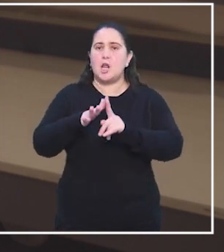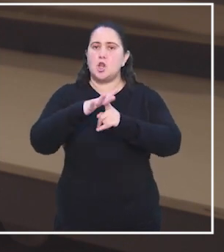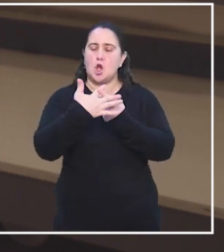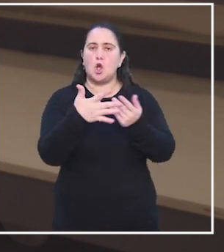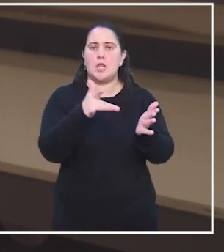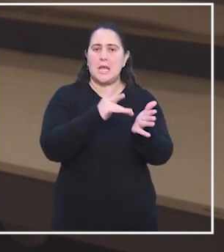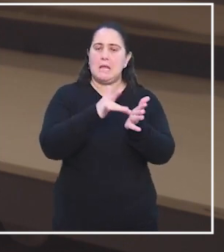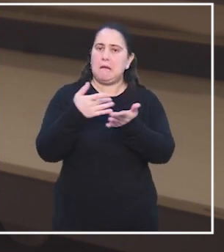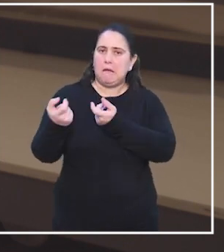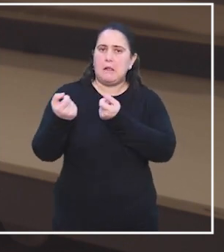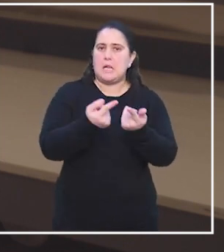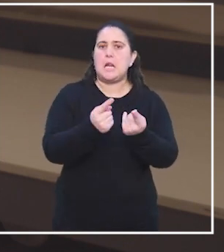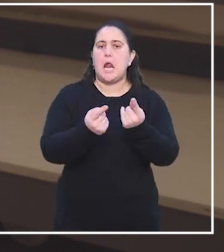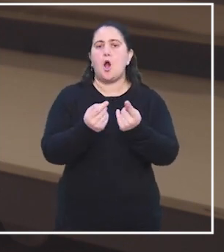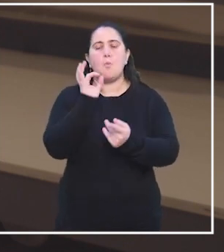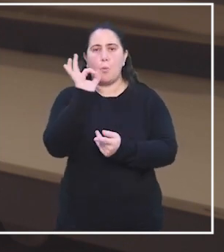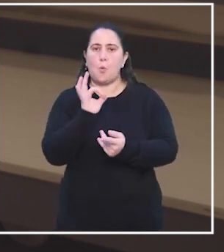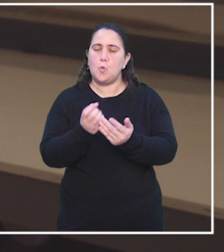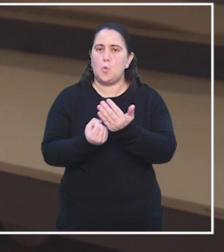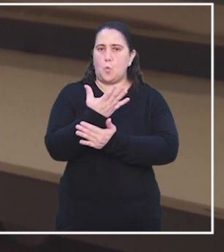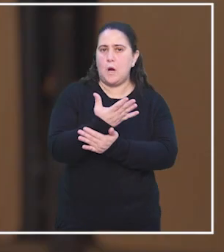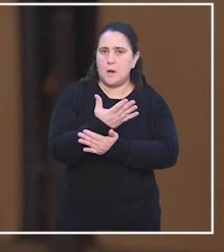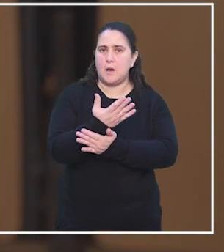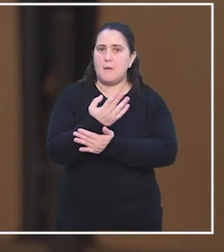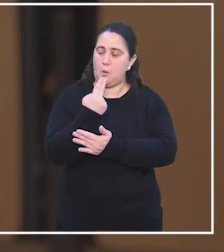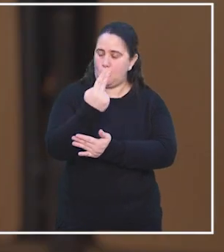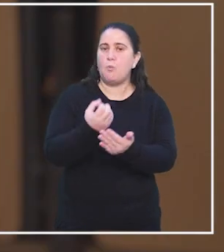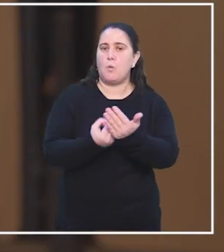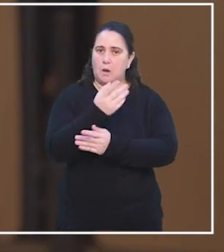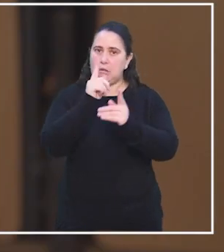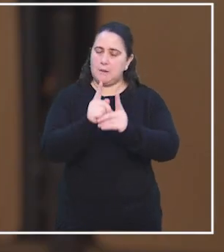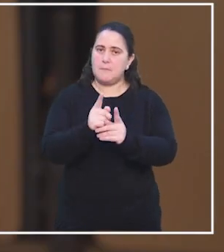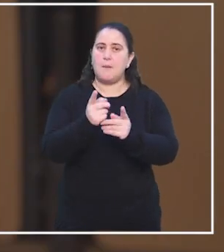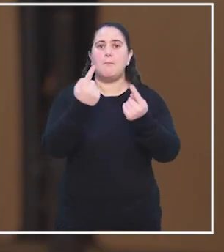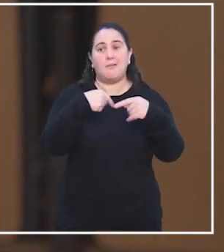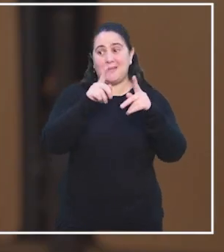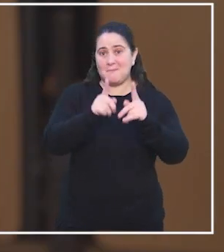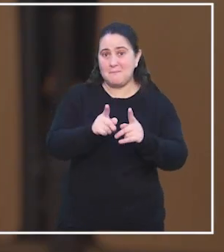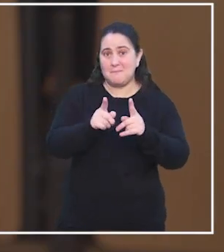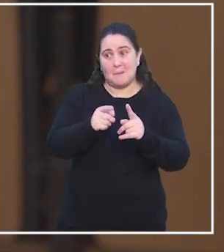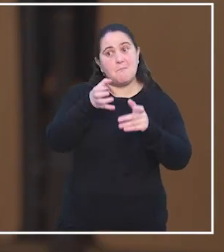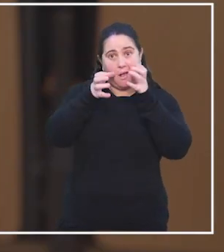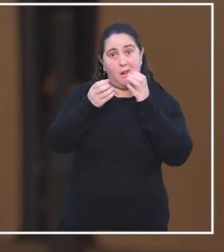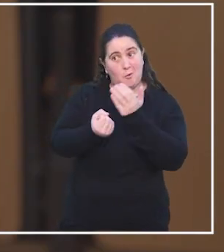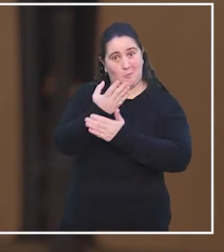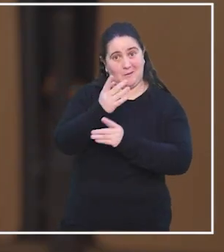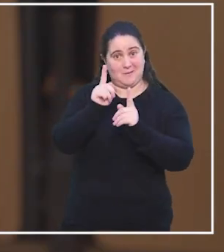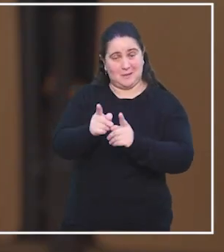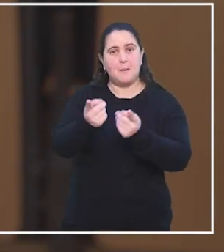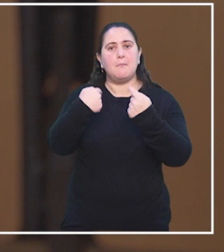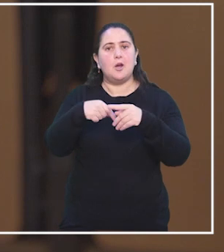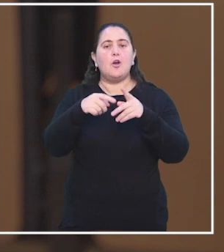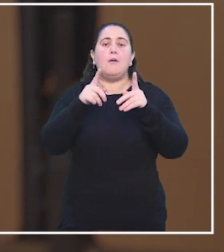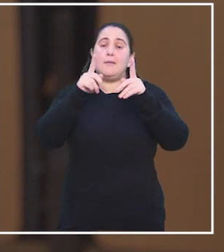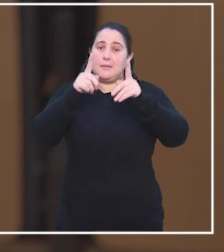digital ofrece nuevas posibilidades y como contrapartida nuevos peligros, pero también pienso